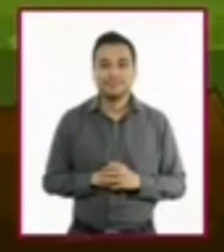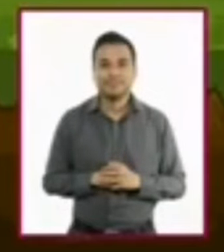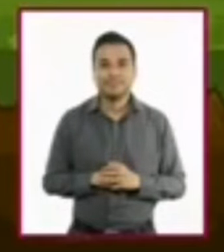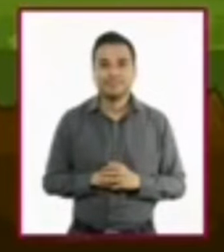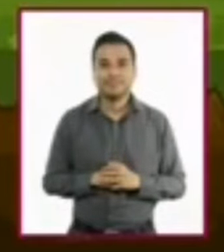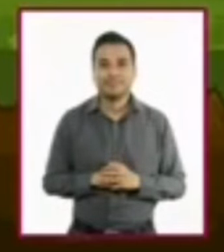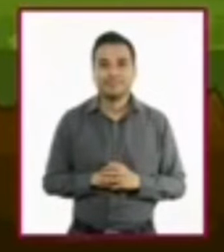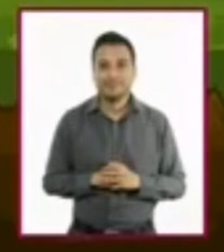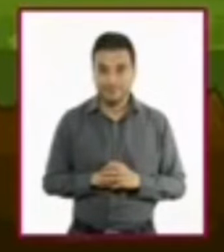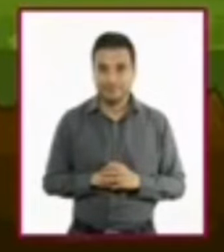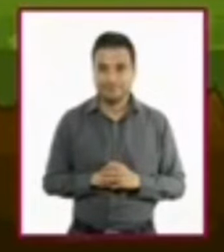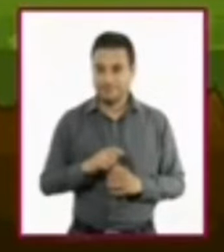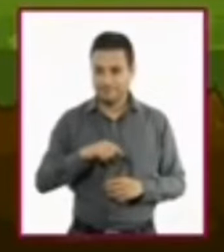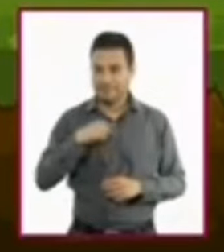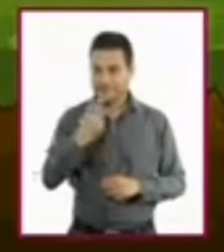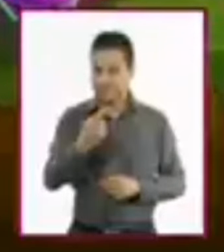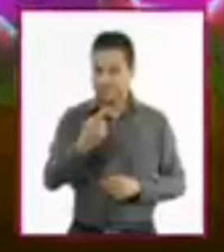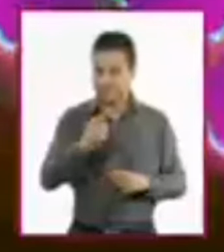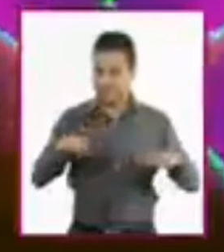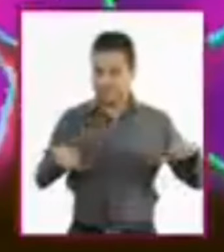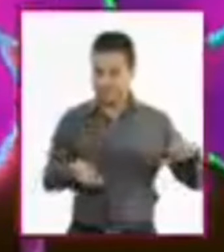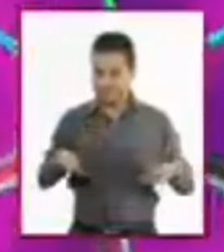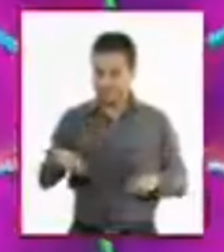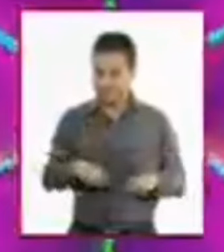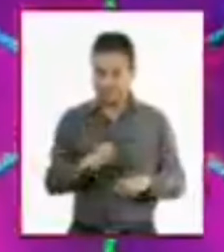Este es el reto.